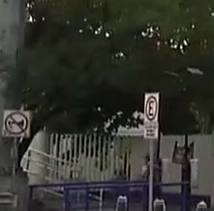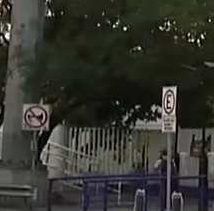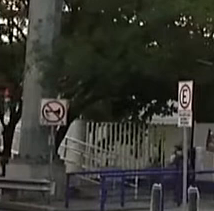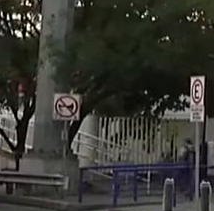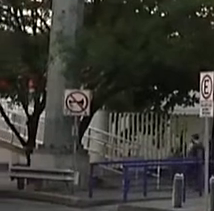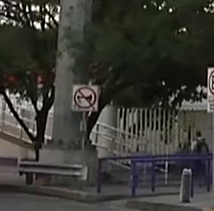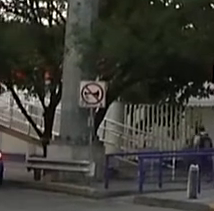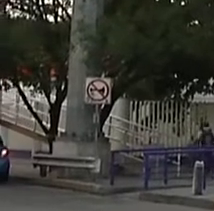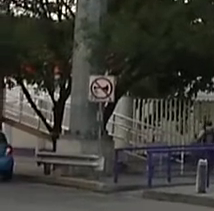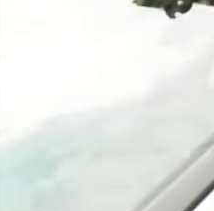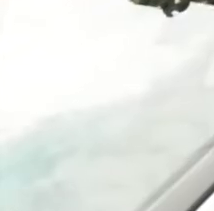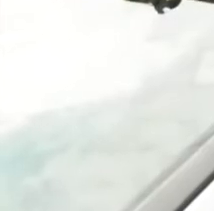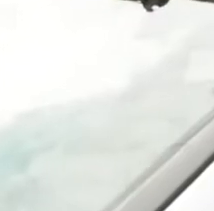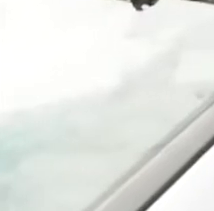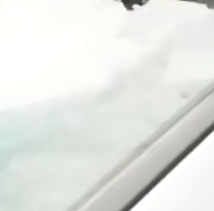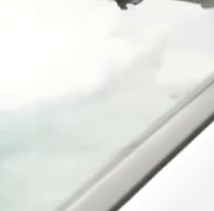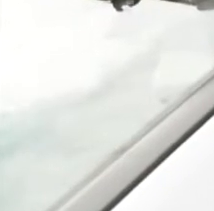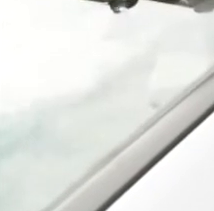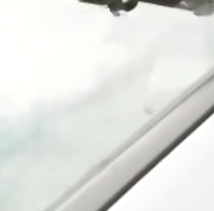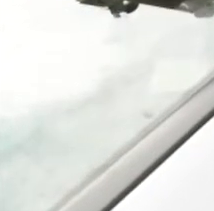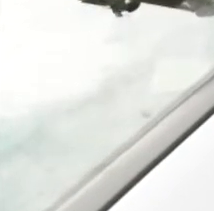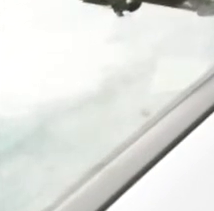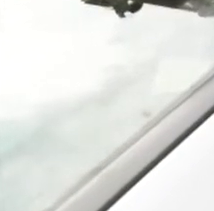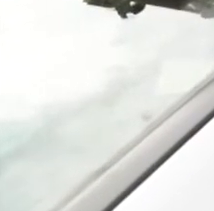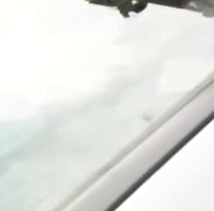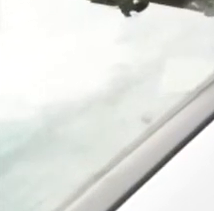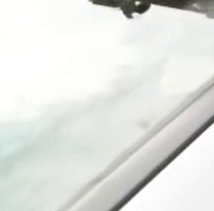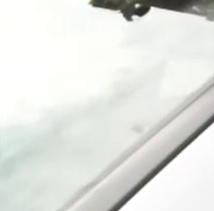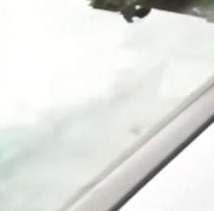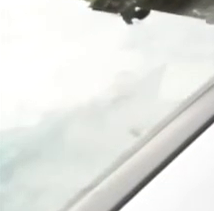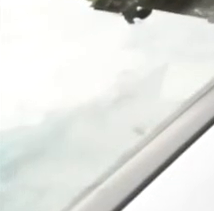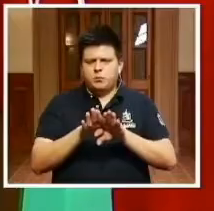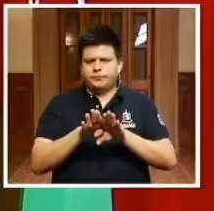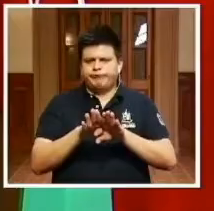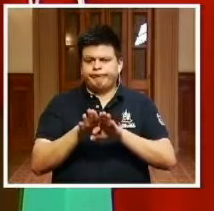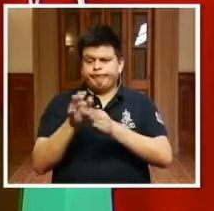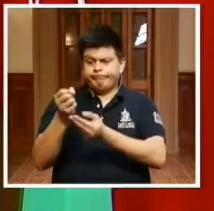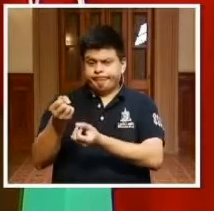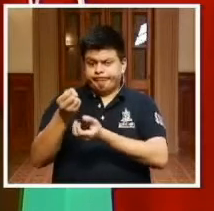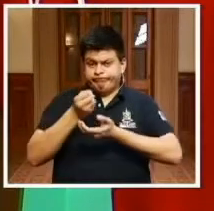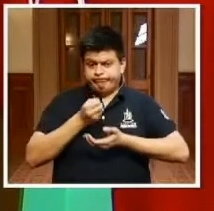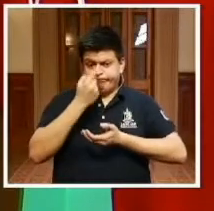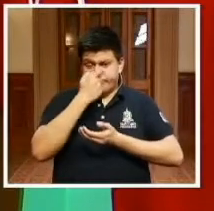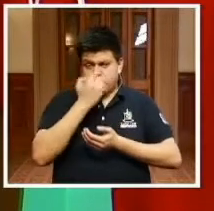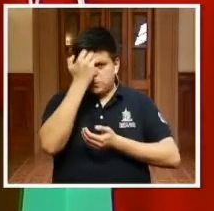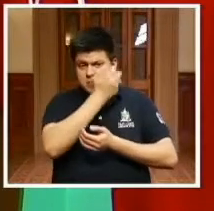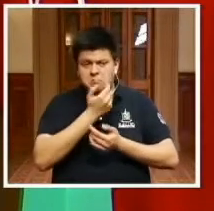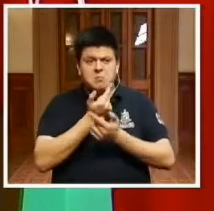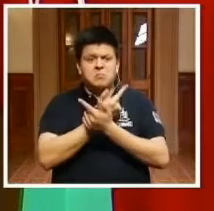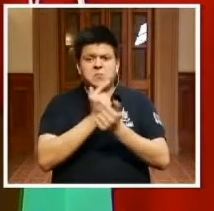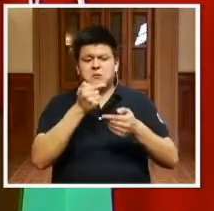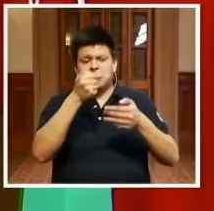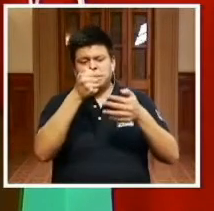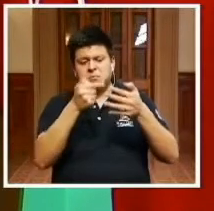haciendo un esfuerzo importante monitoreando a la población con la realización de pruebas. Y con todos los insumos necesarios